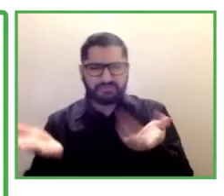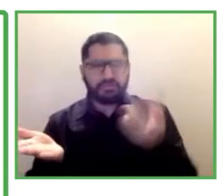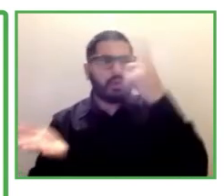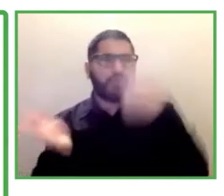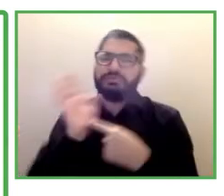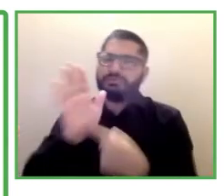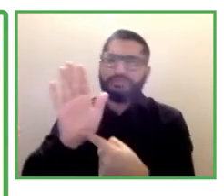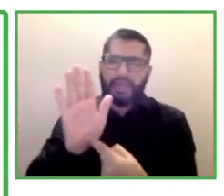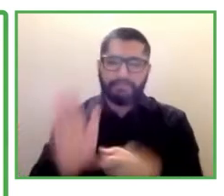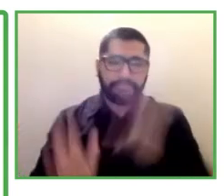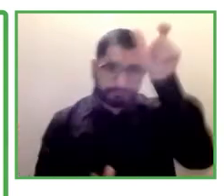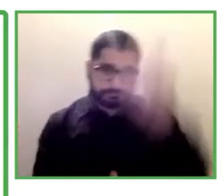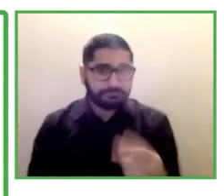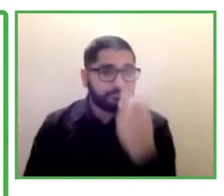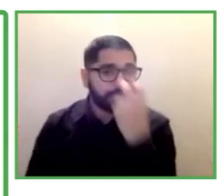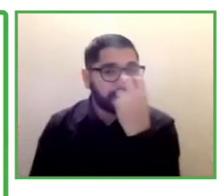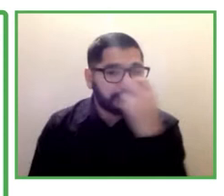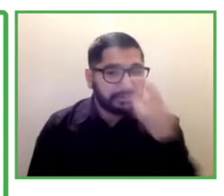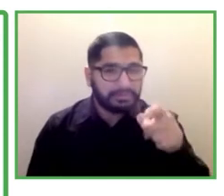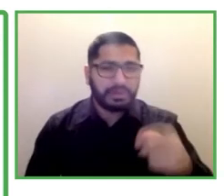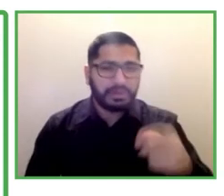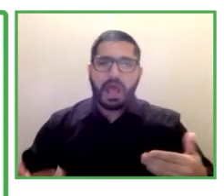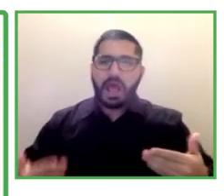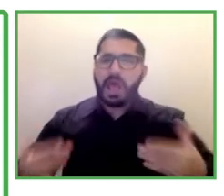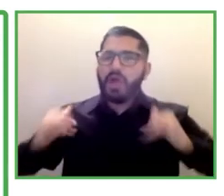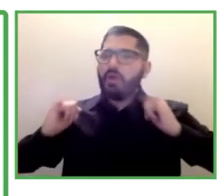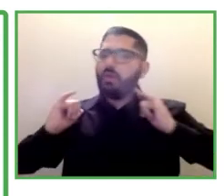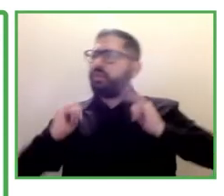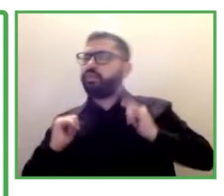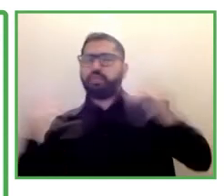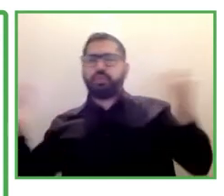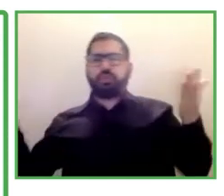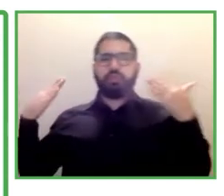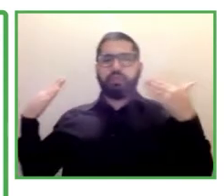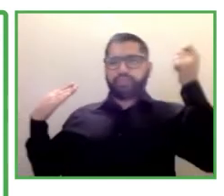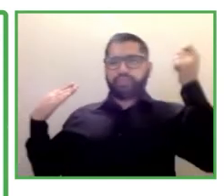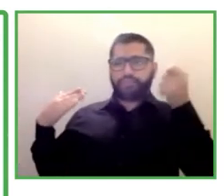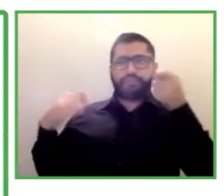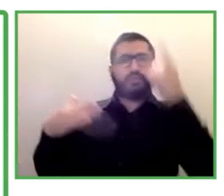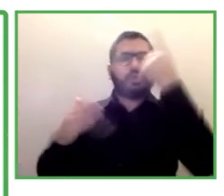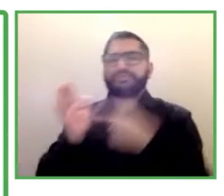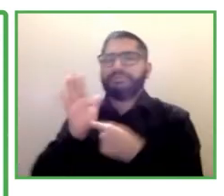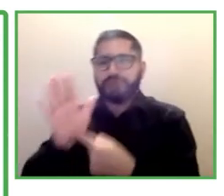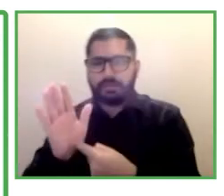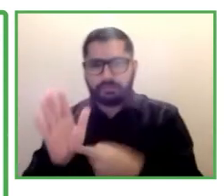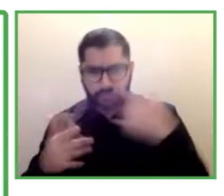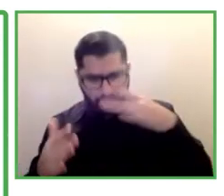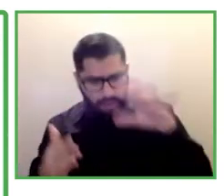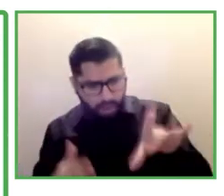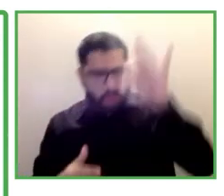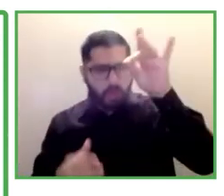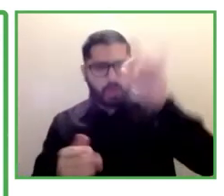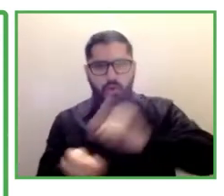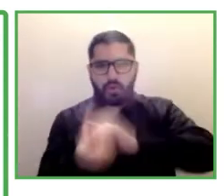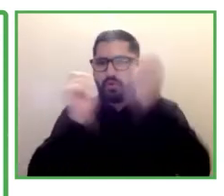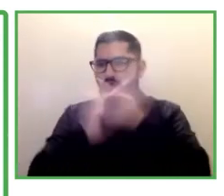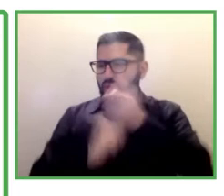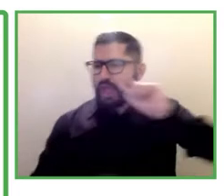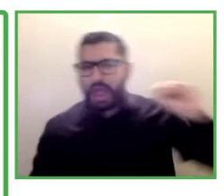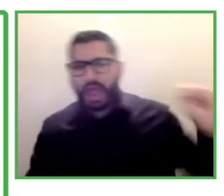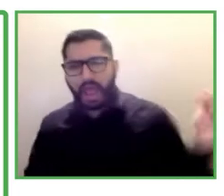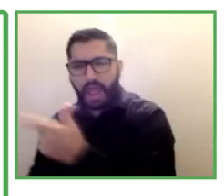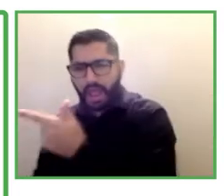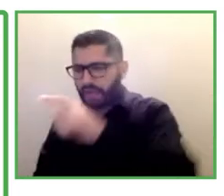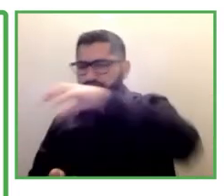de encontrar todo su espacio de trabajo adaptado con